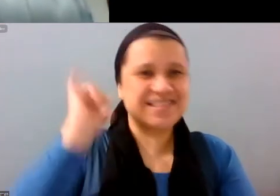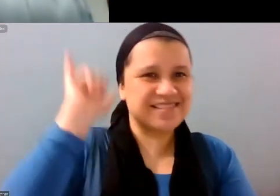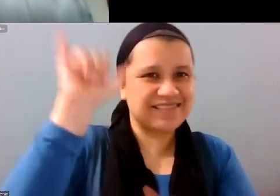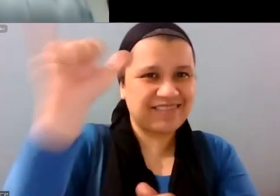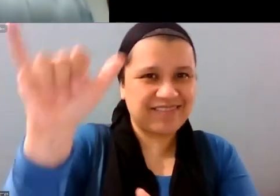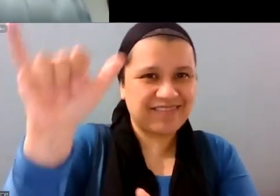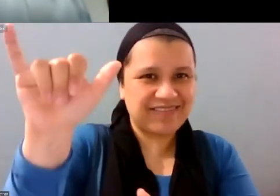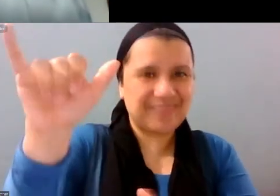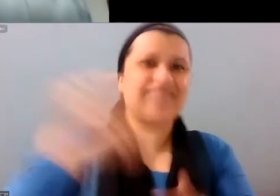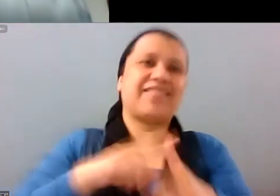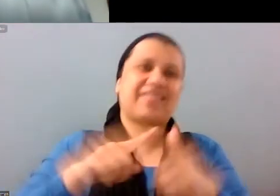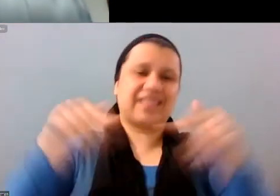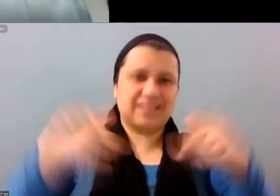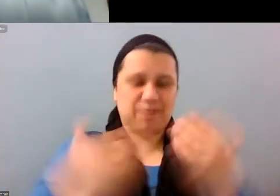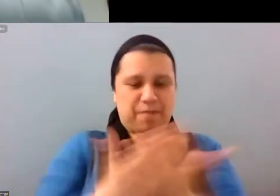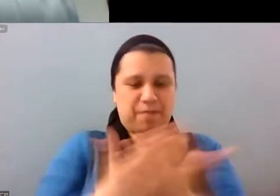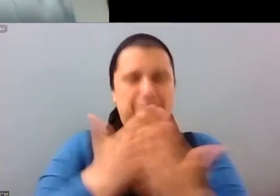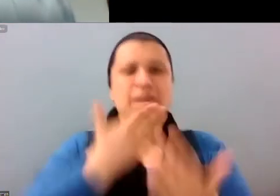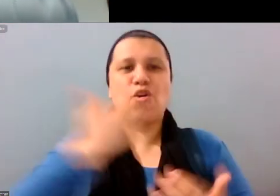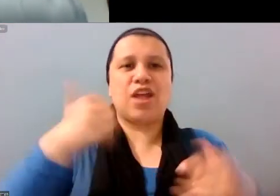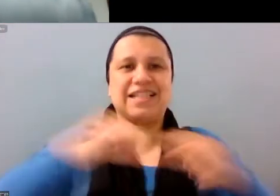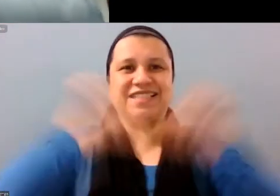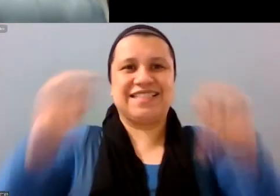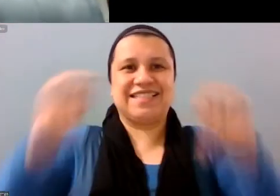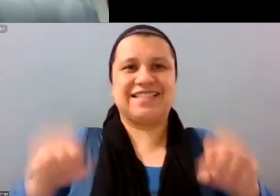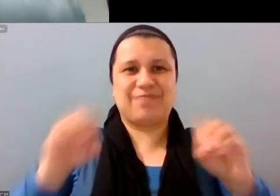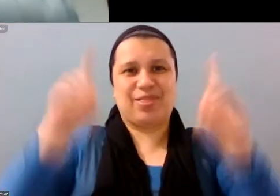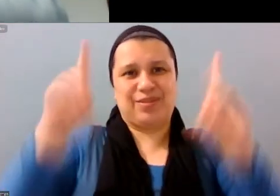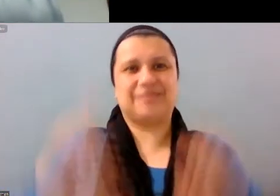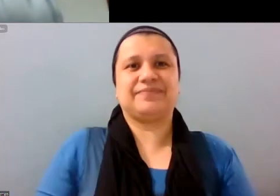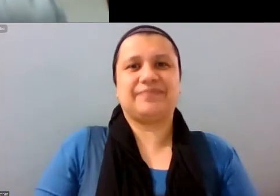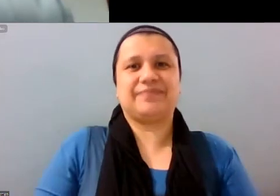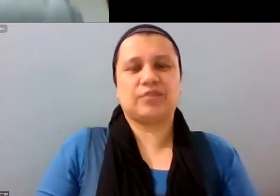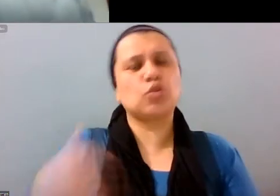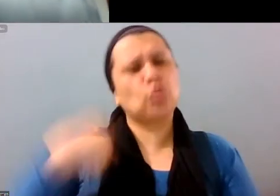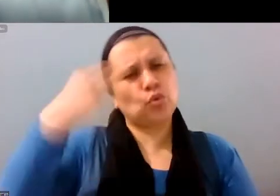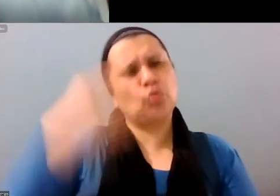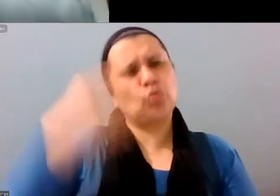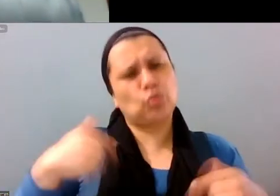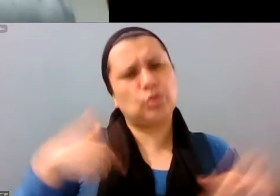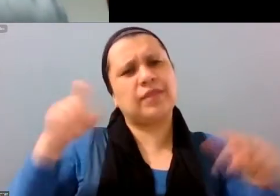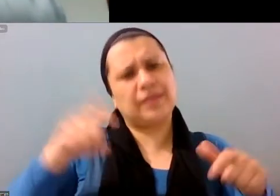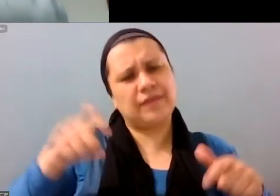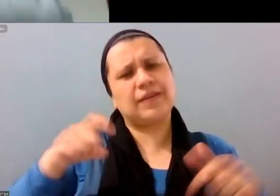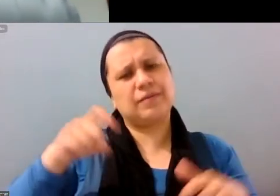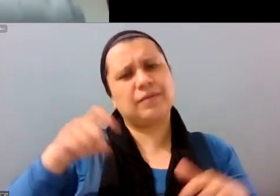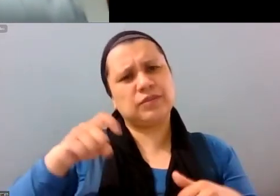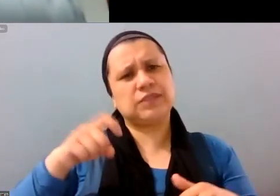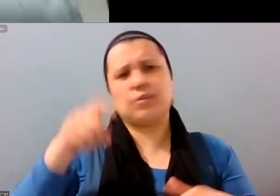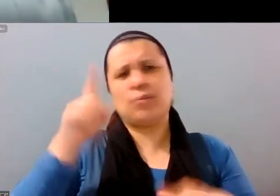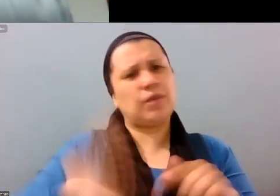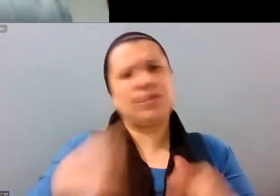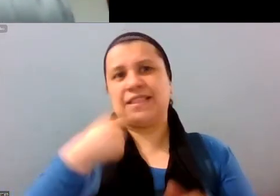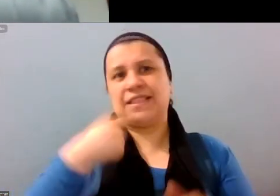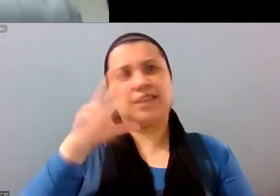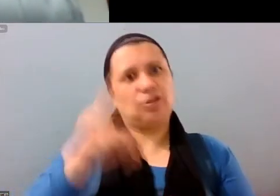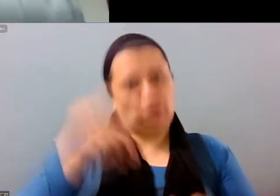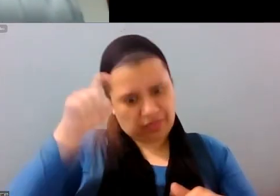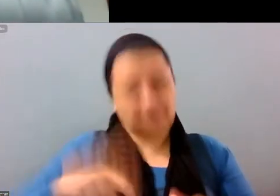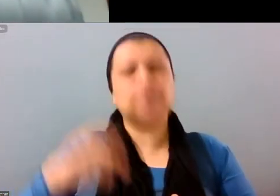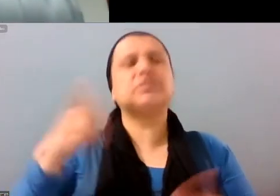sistemas educativos esto creo que algo que quedaríamos mal si lo negamos sino que más bien lo que debemos de hacer es